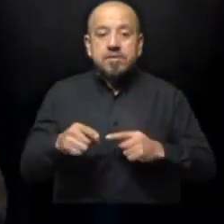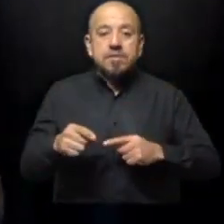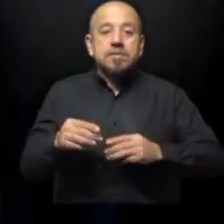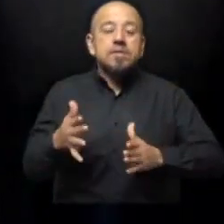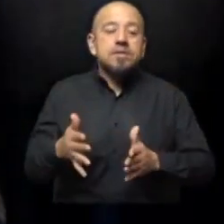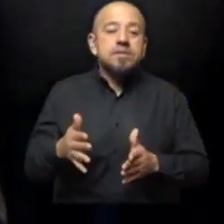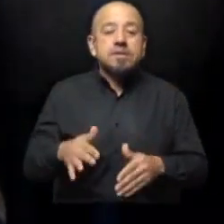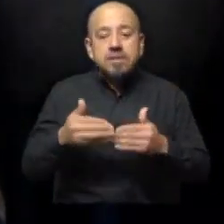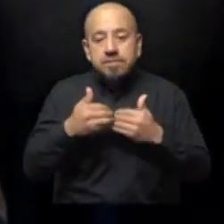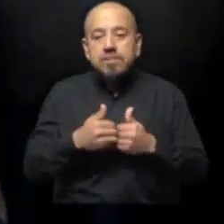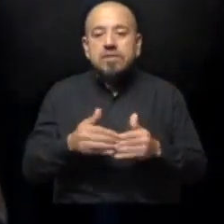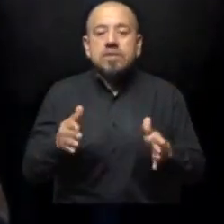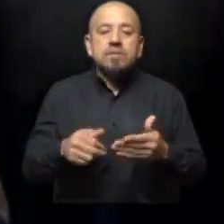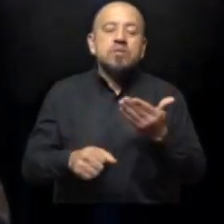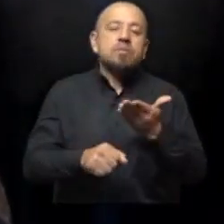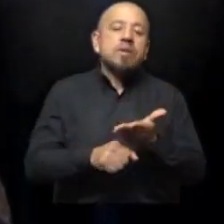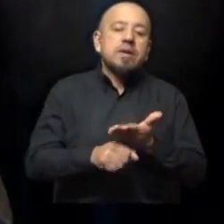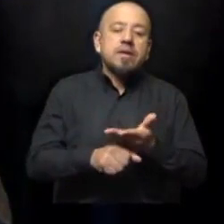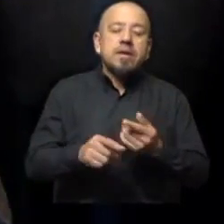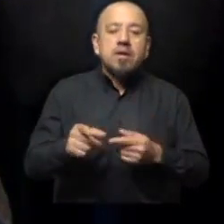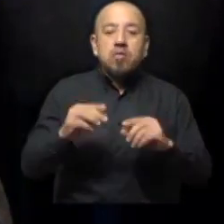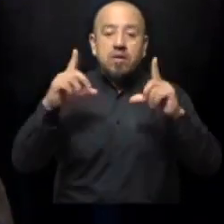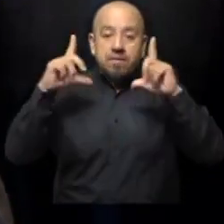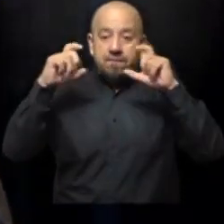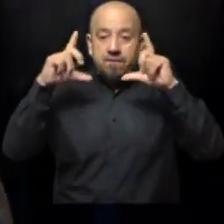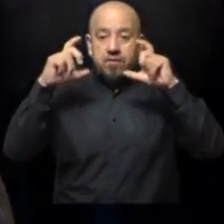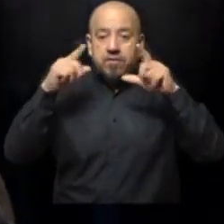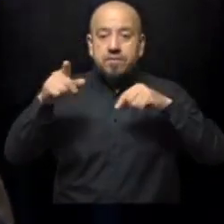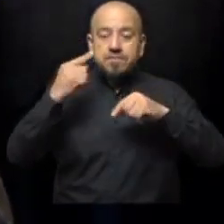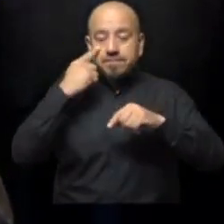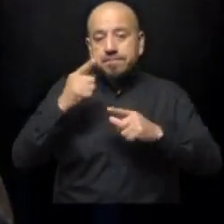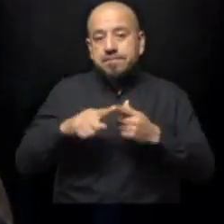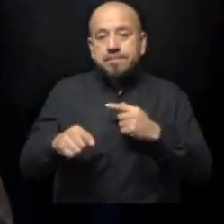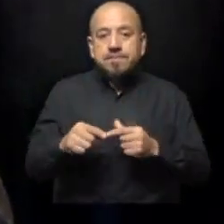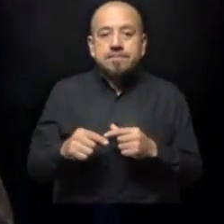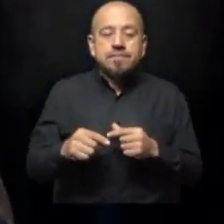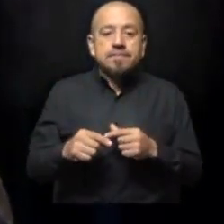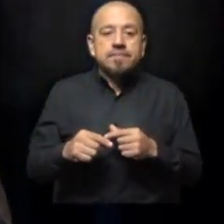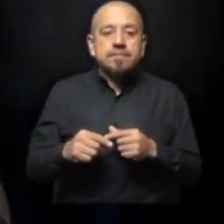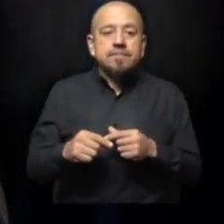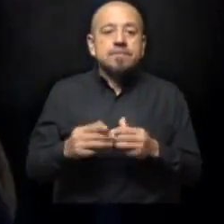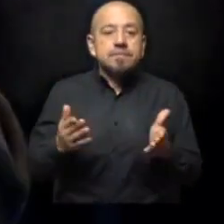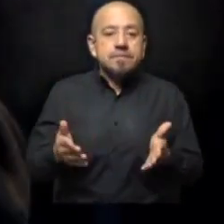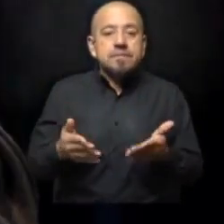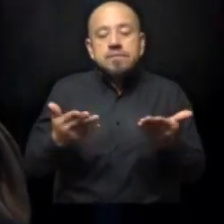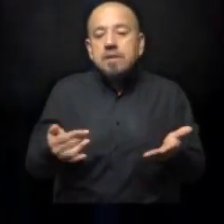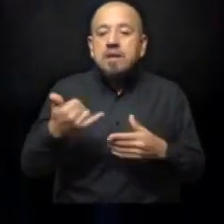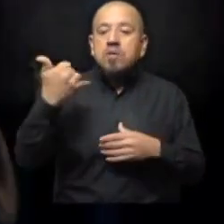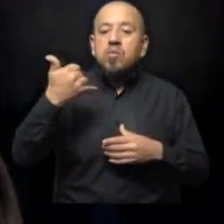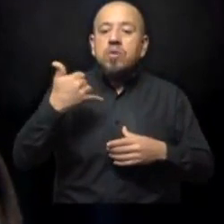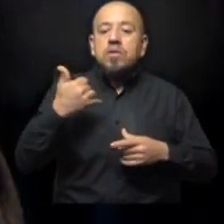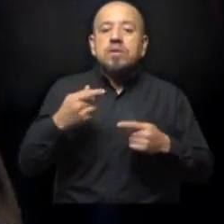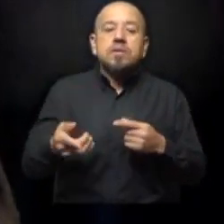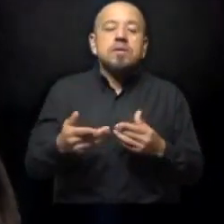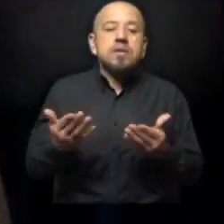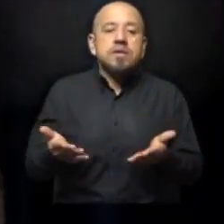para arrancar vamos a pedirles unas fotos de su niñez para que nos cuenten a partir de